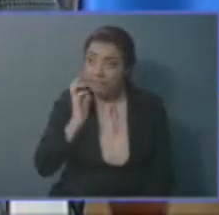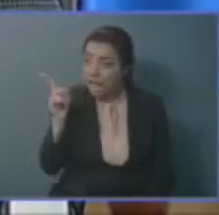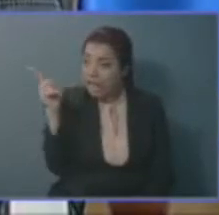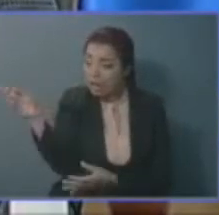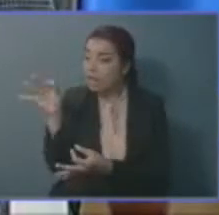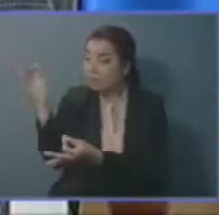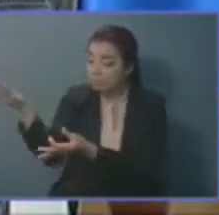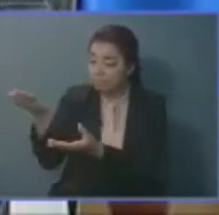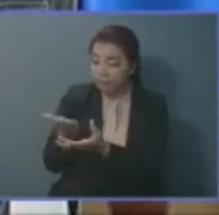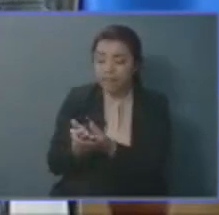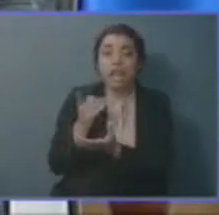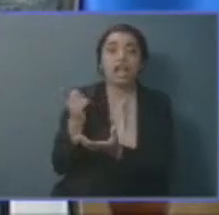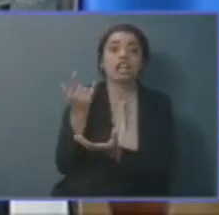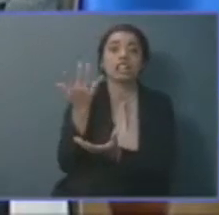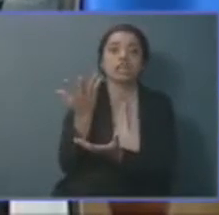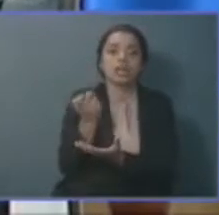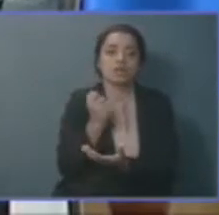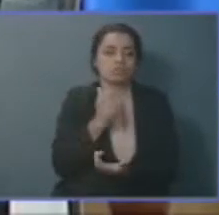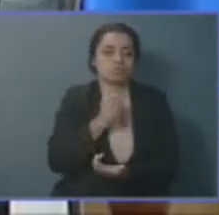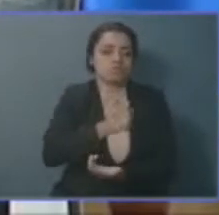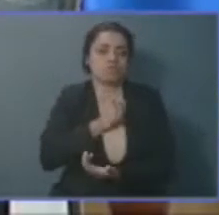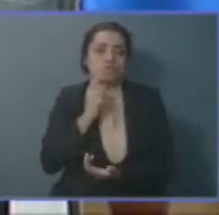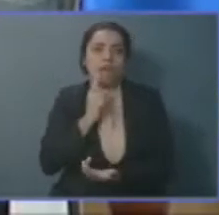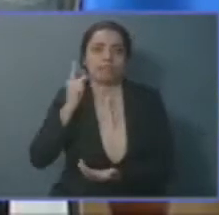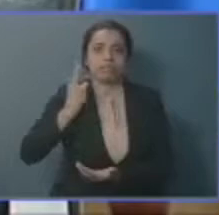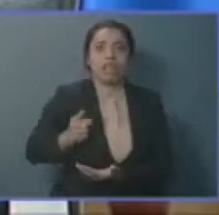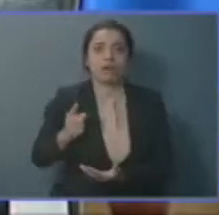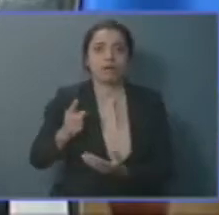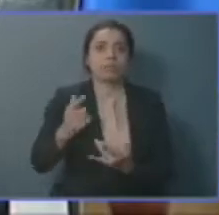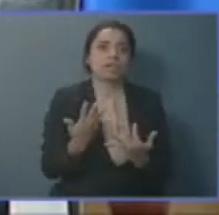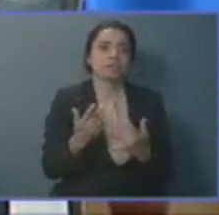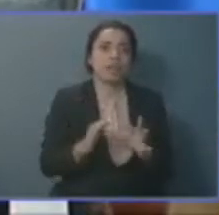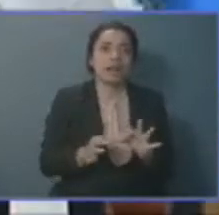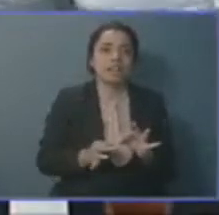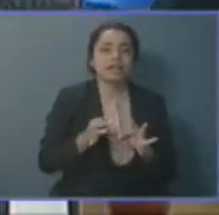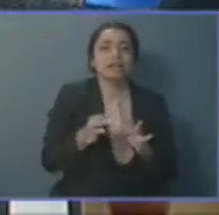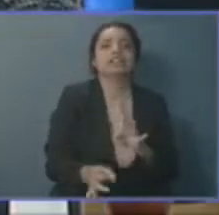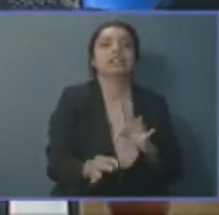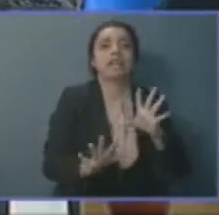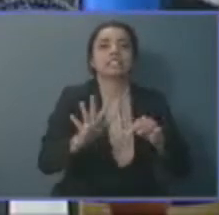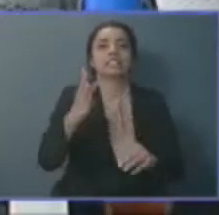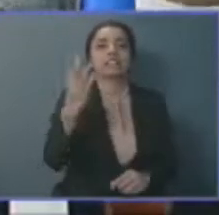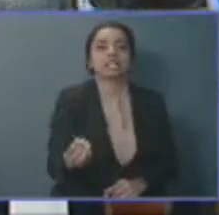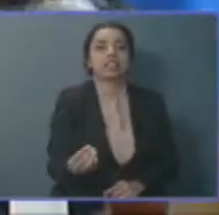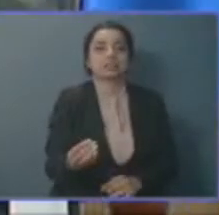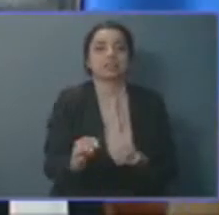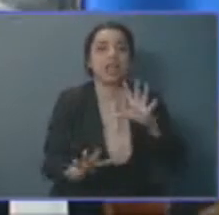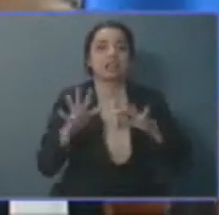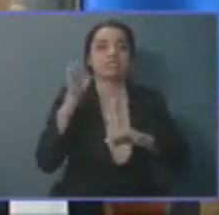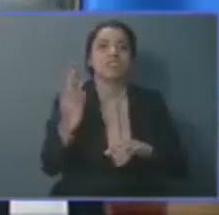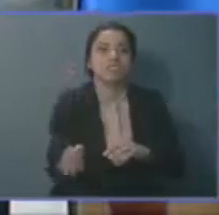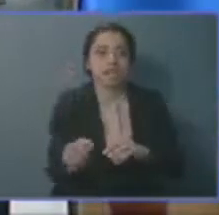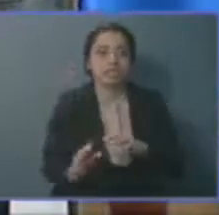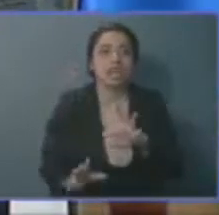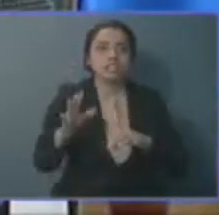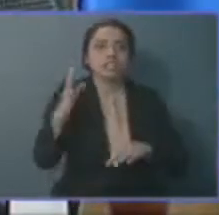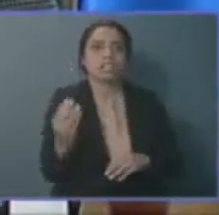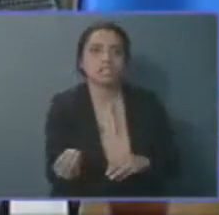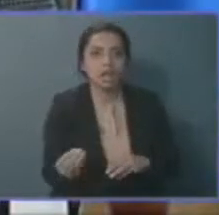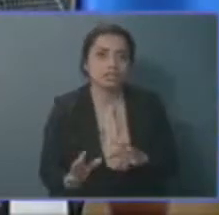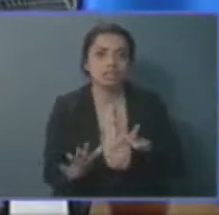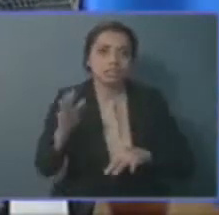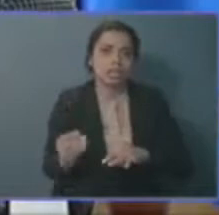él quiere preservar la llave para seguir dictando cuarentenas a su discreción, sin ningún tipo de